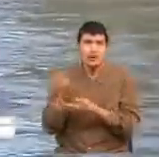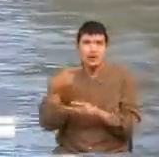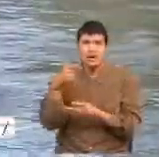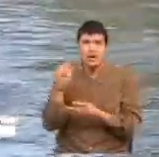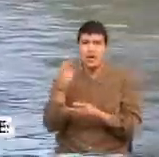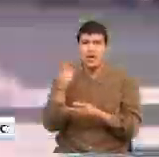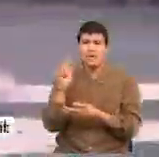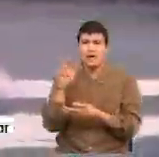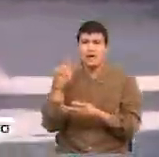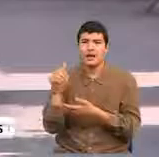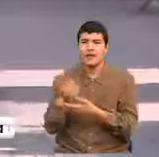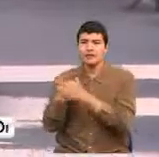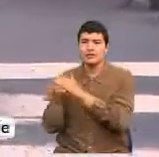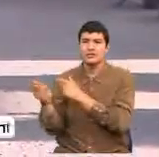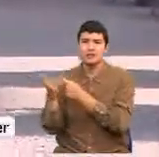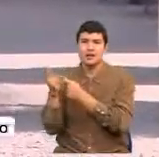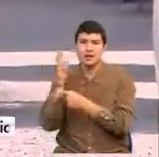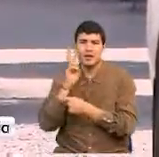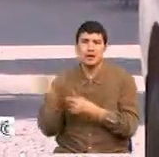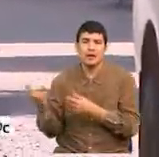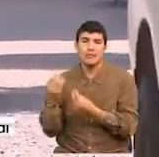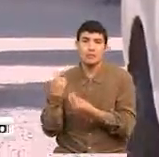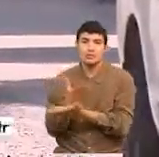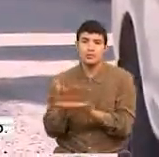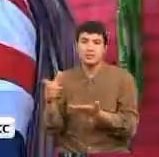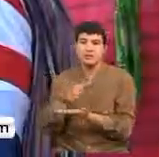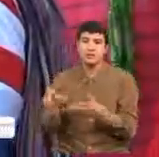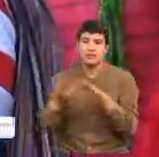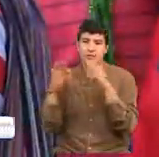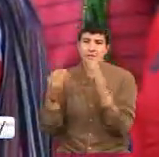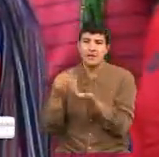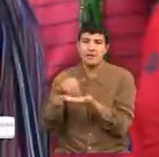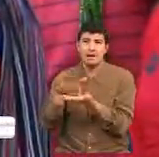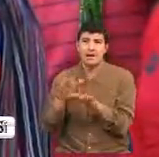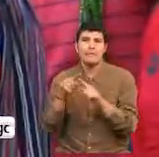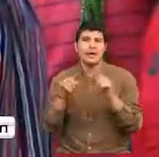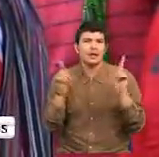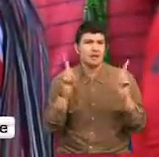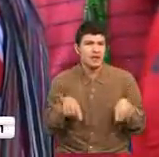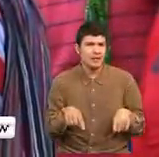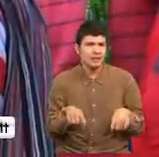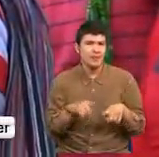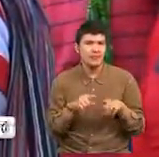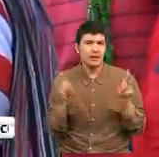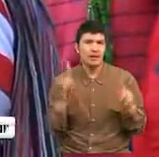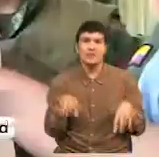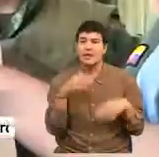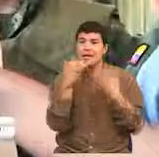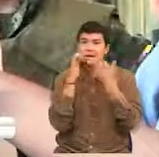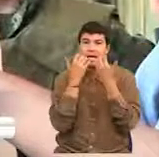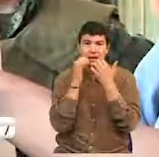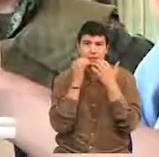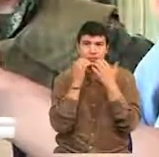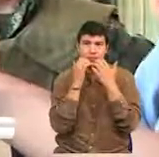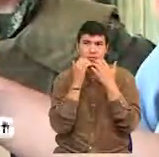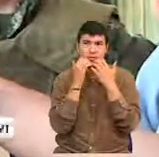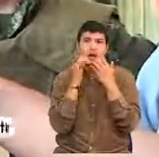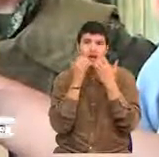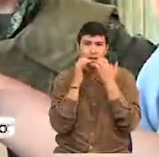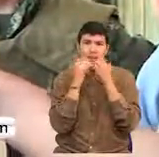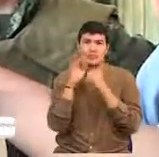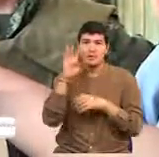Gabarra y hacia Venezuela. Están identificadas un buen número de familias, pero también por el mismo nerviosismo de lo que en